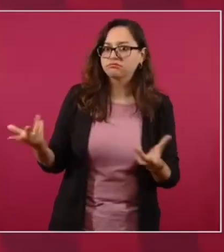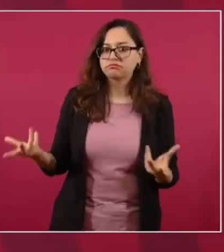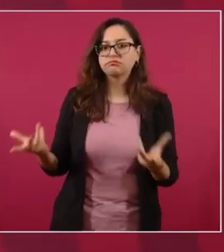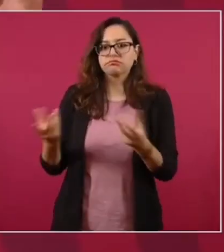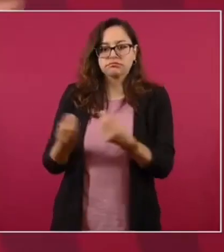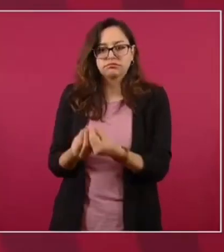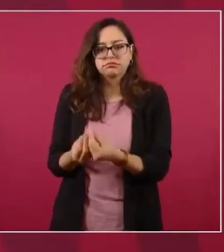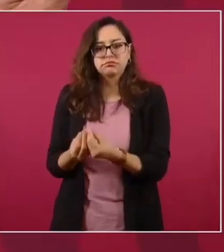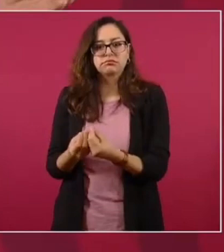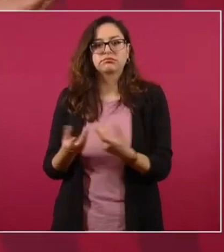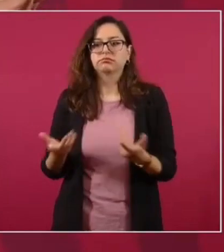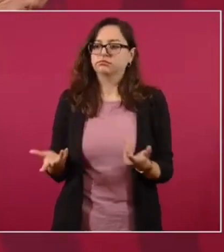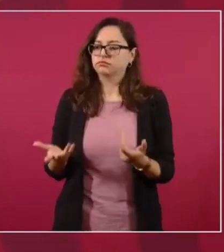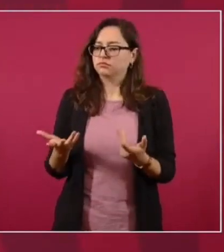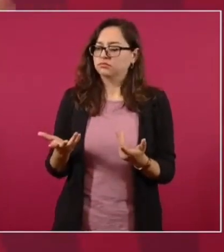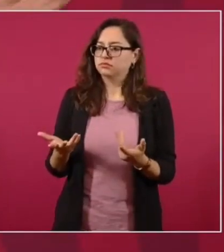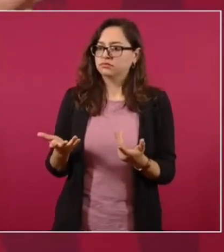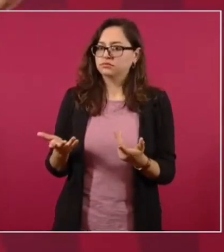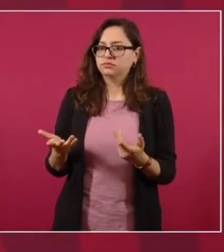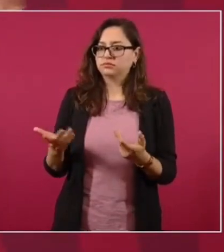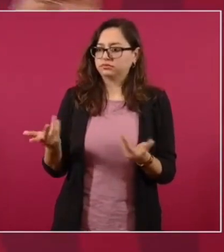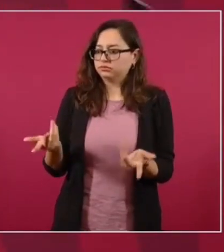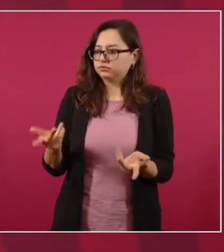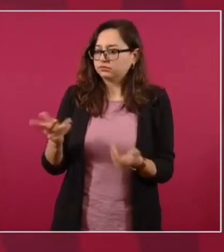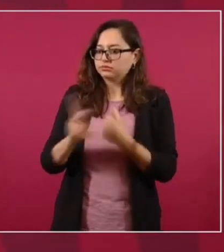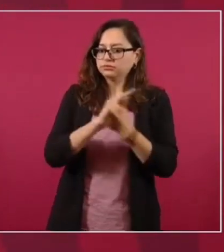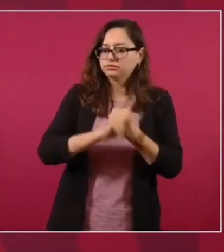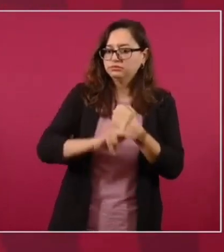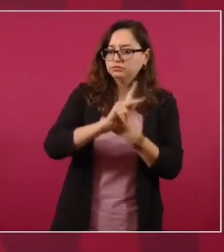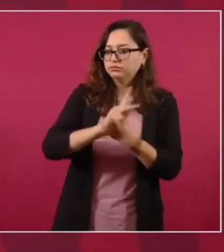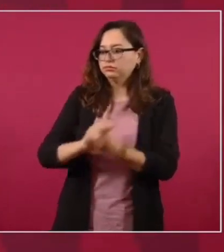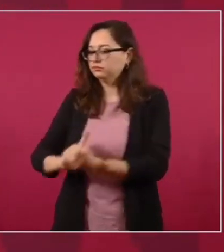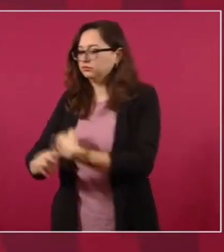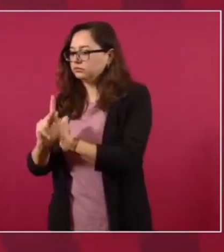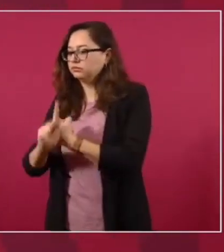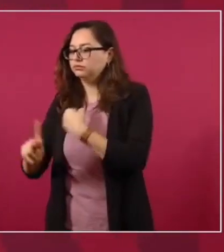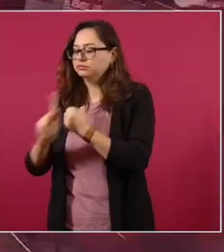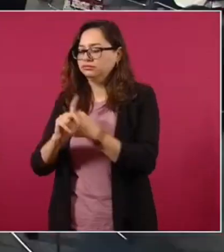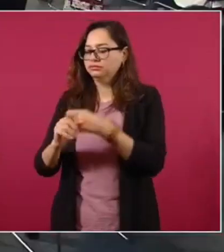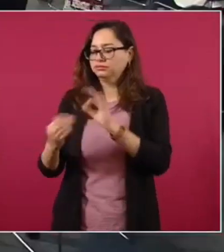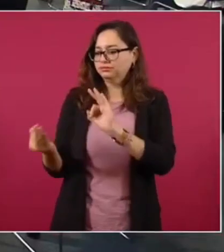de pueblos, de países vecinos, hermanos.